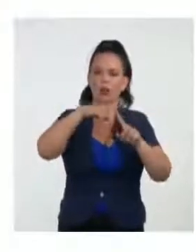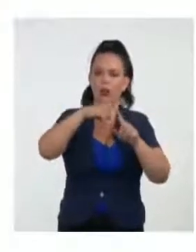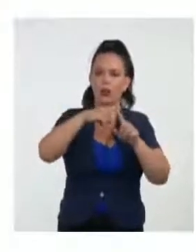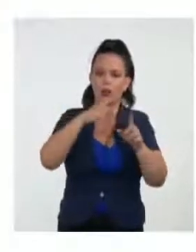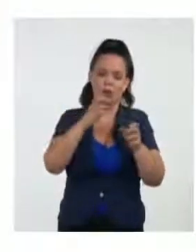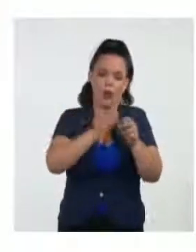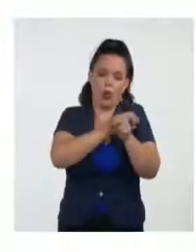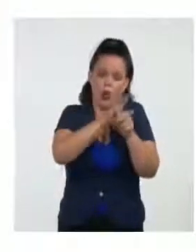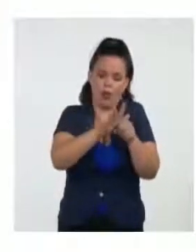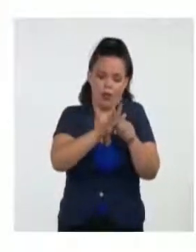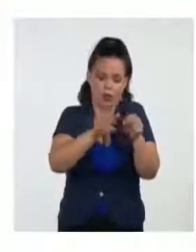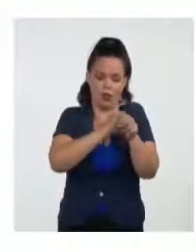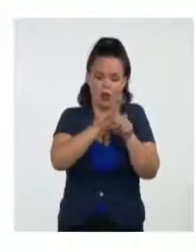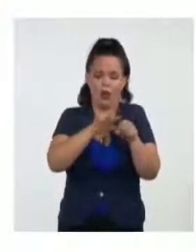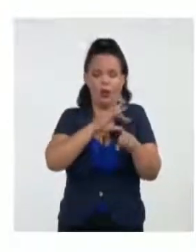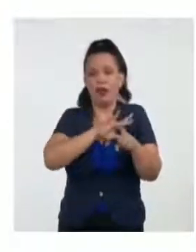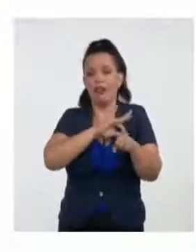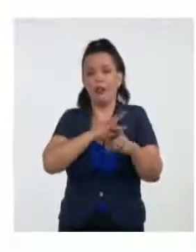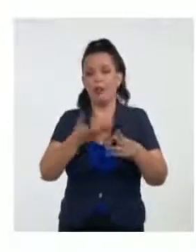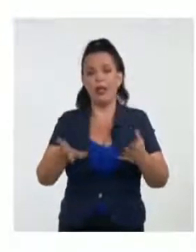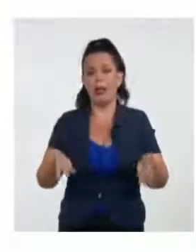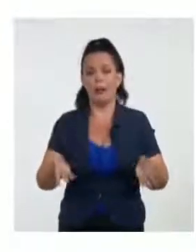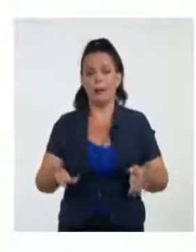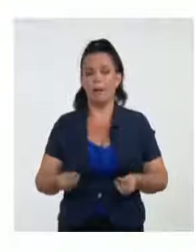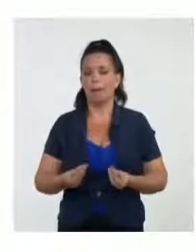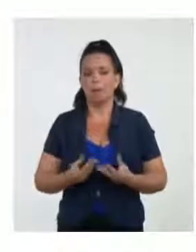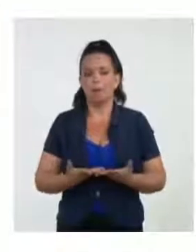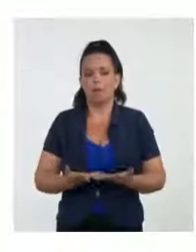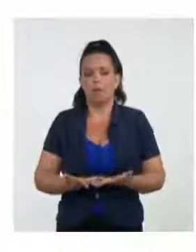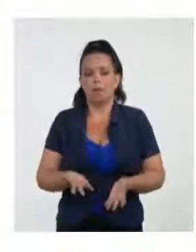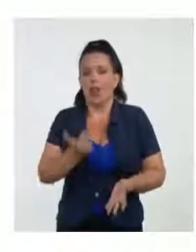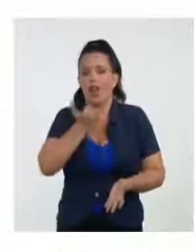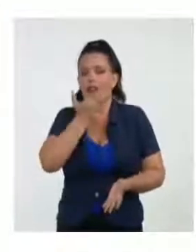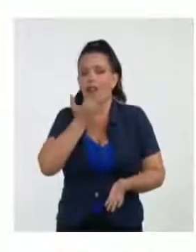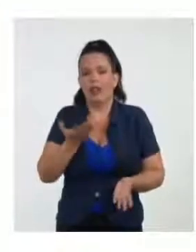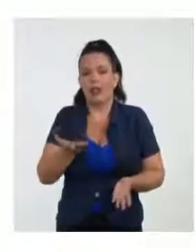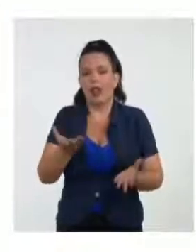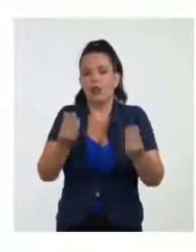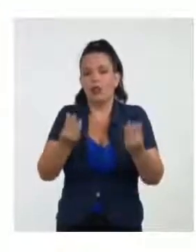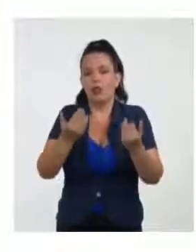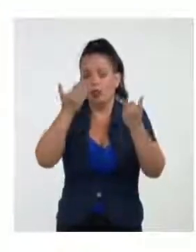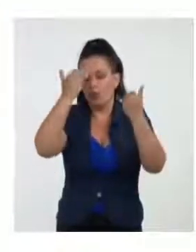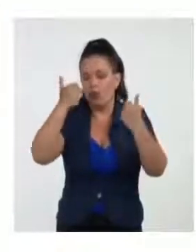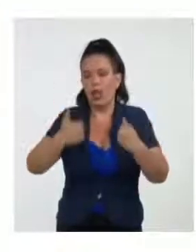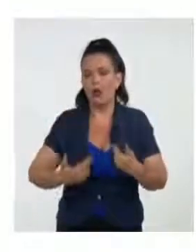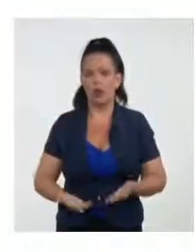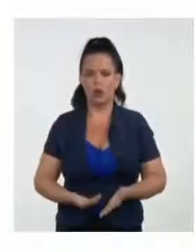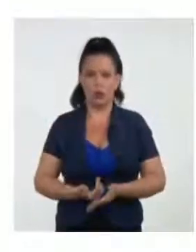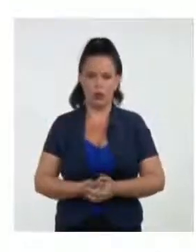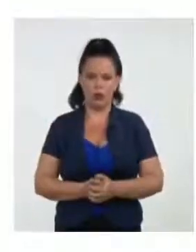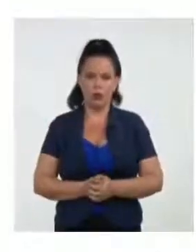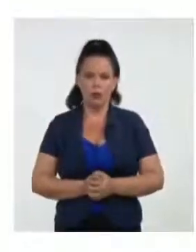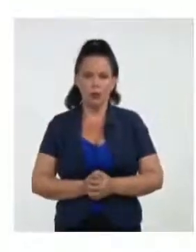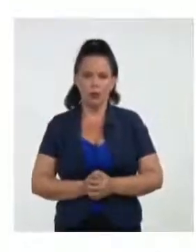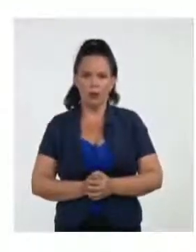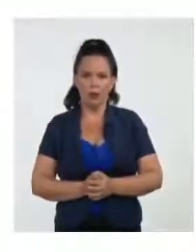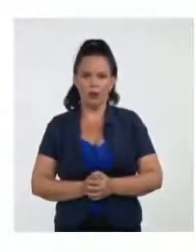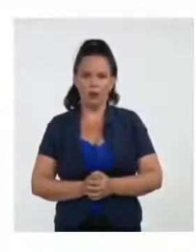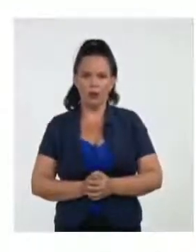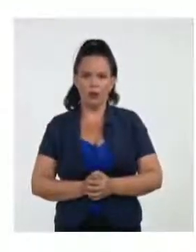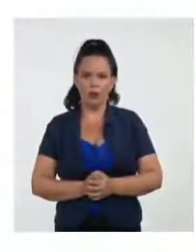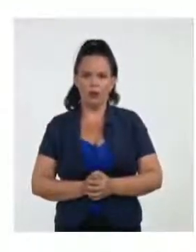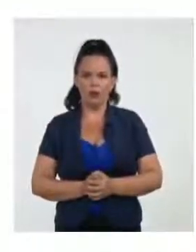muchos factores que influyen en el comportamiento porque, por ejemplo, de momento aparece si se va